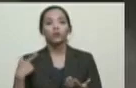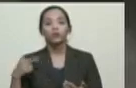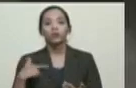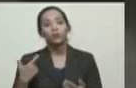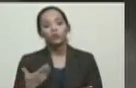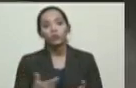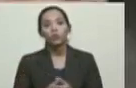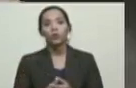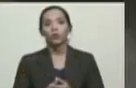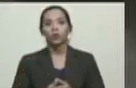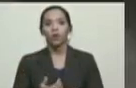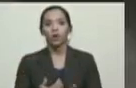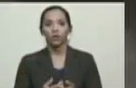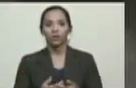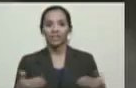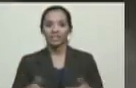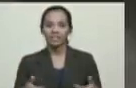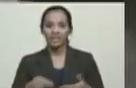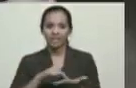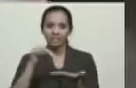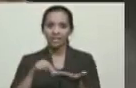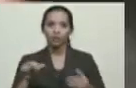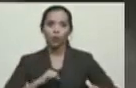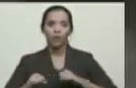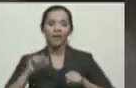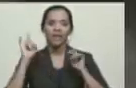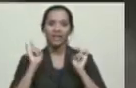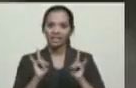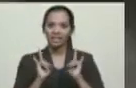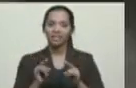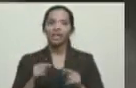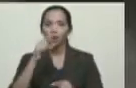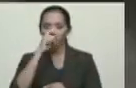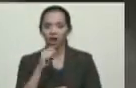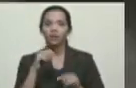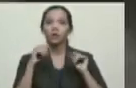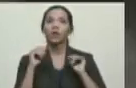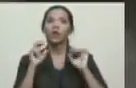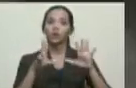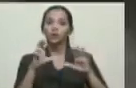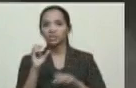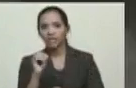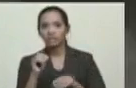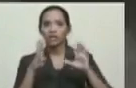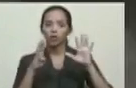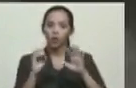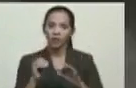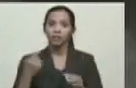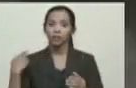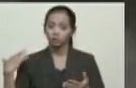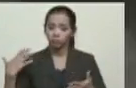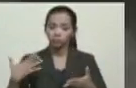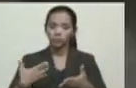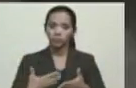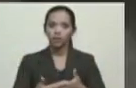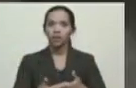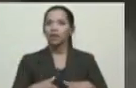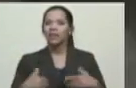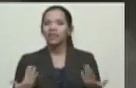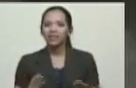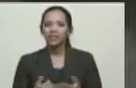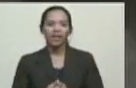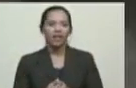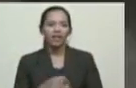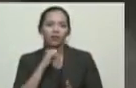con Resistencia Nacional y todo este movimiento rockero underground desde los años 80, 90, tienes bastante ruta recorrida. ¿Qué